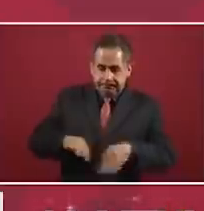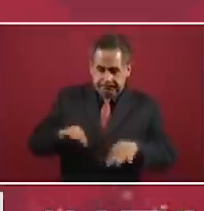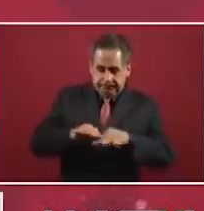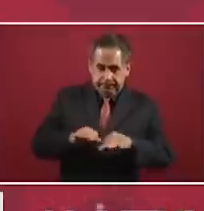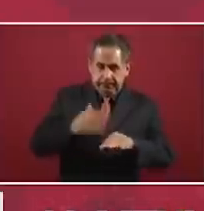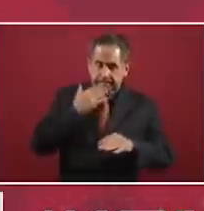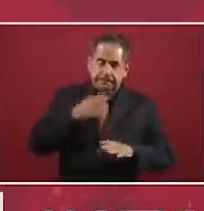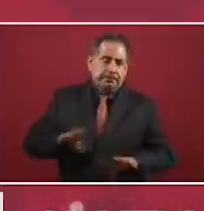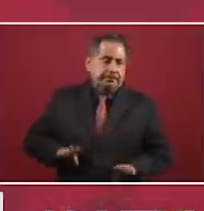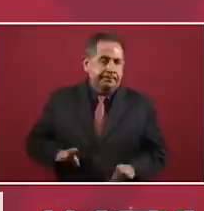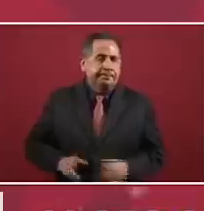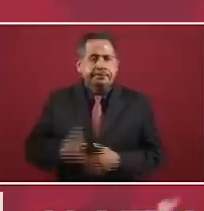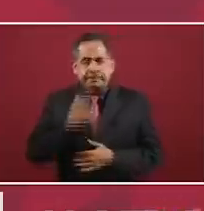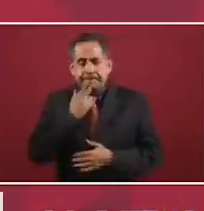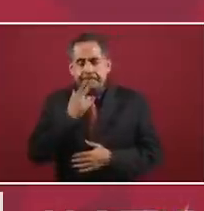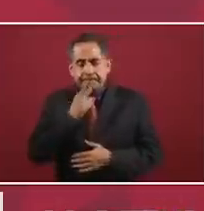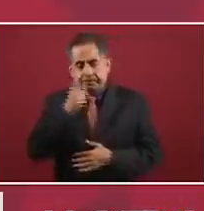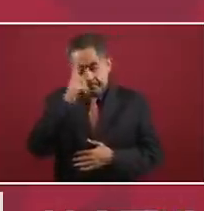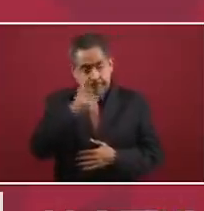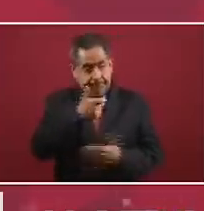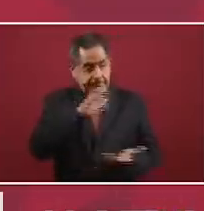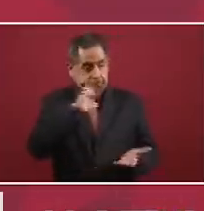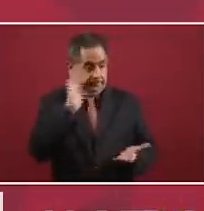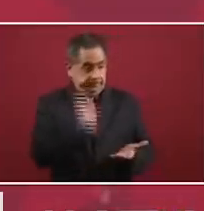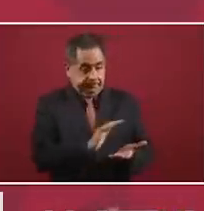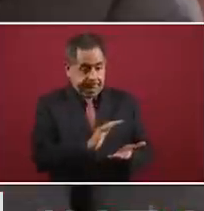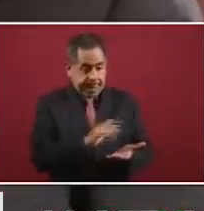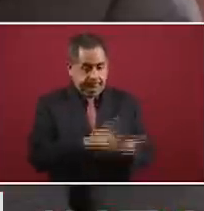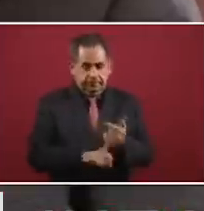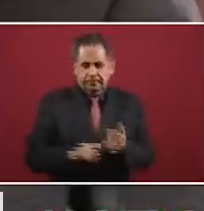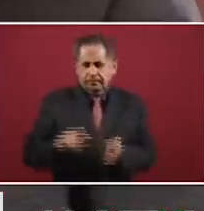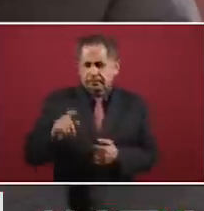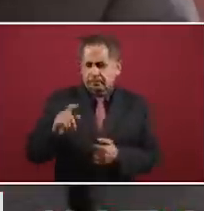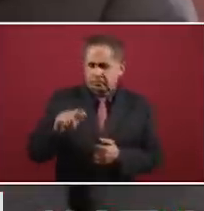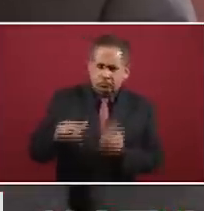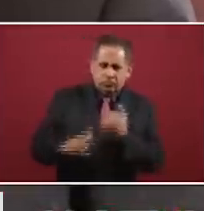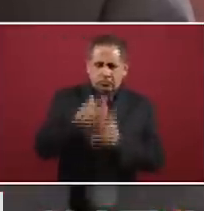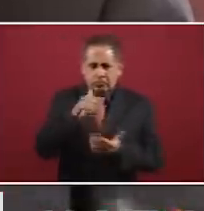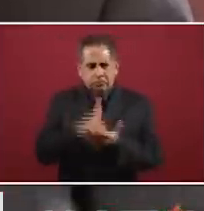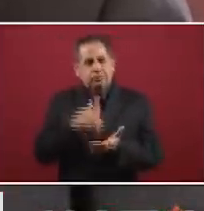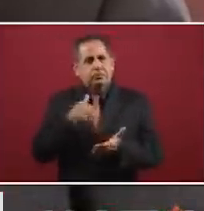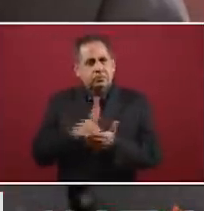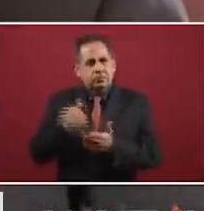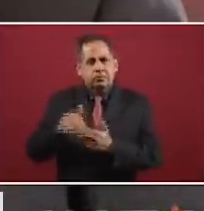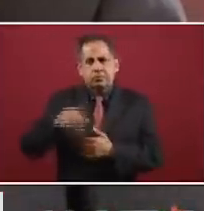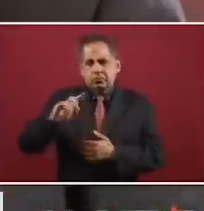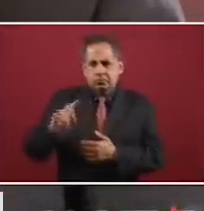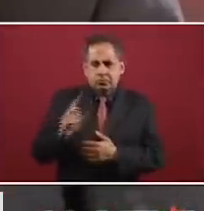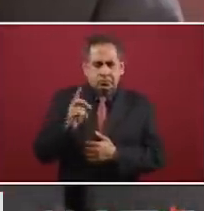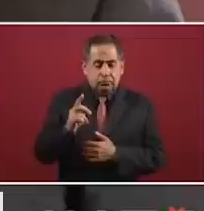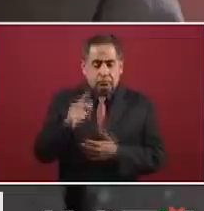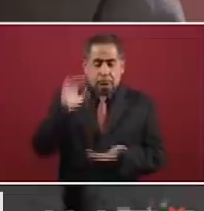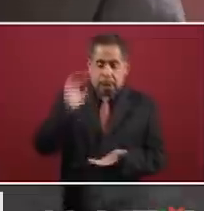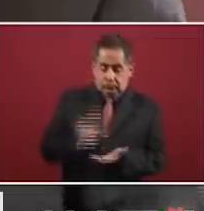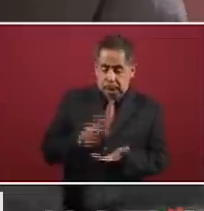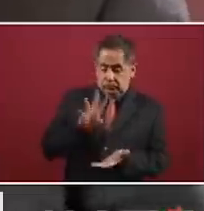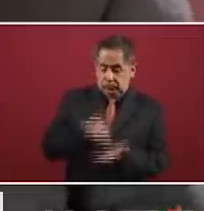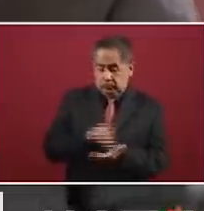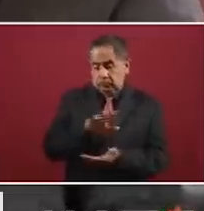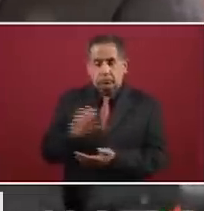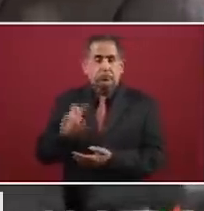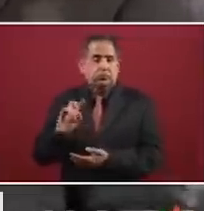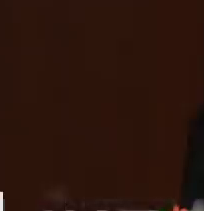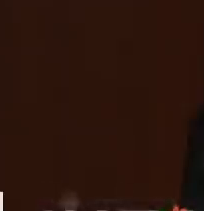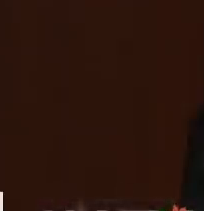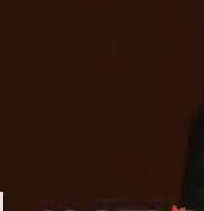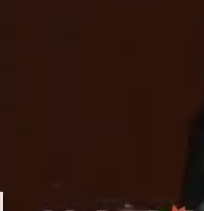la red de relaciones inmobiliarias y de compra de predios y de edificios y de